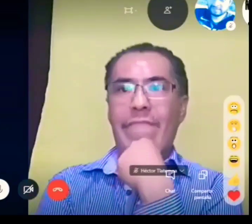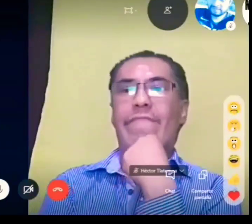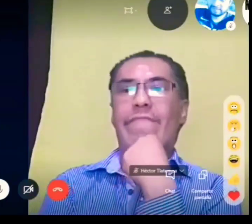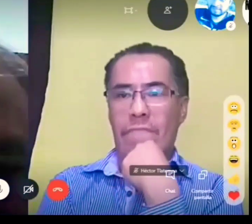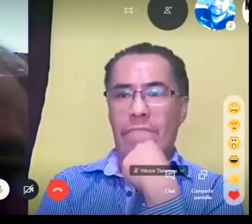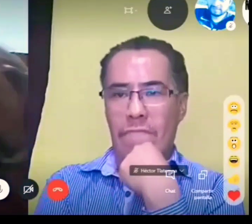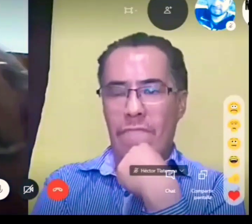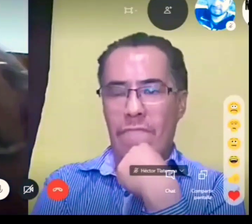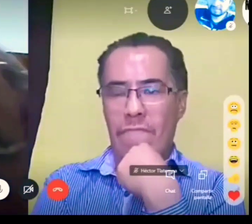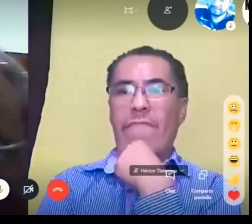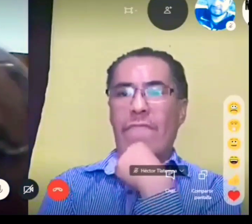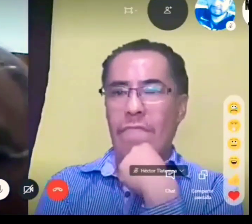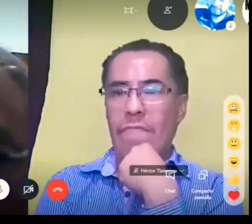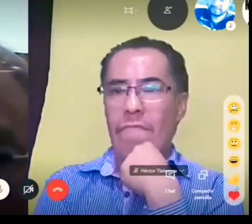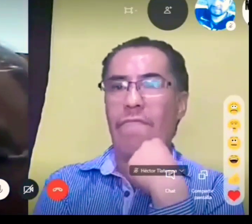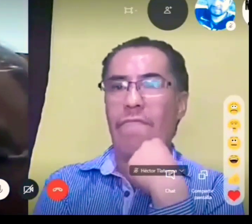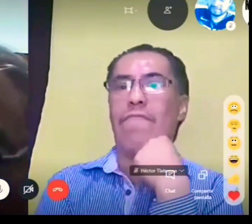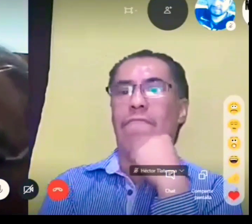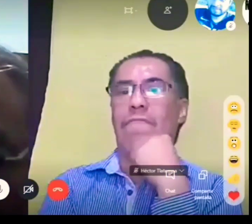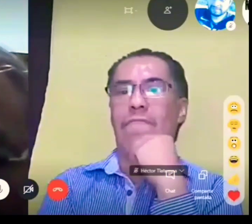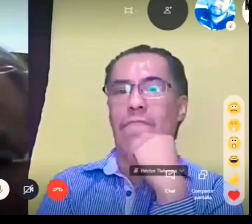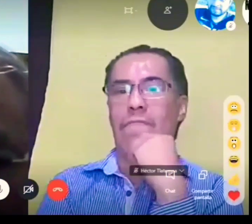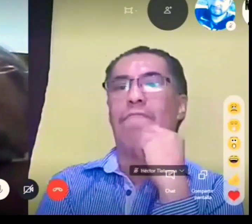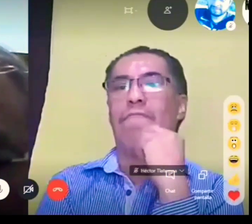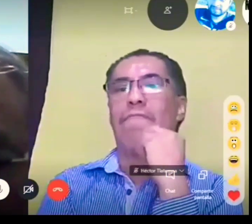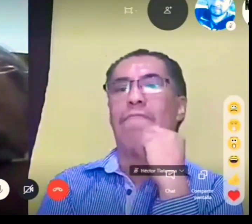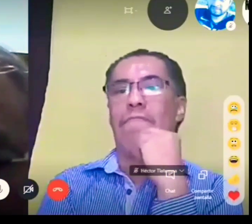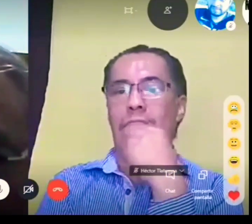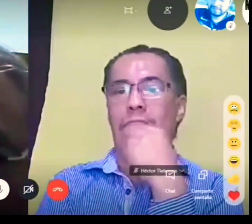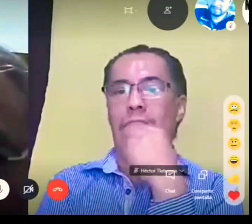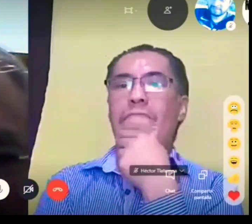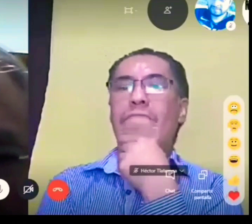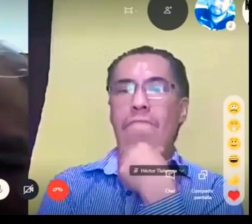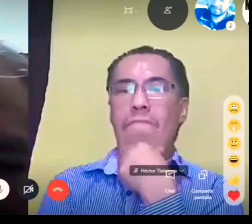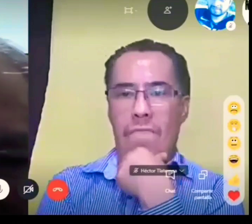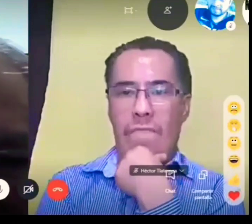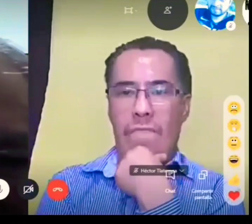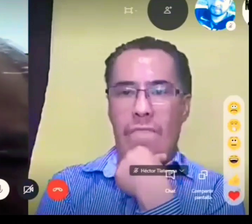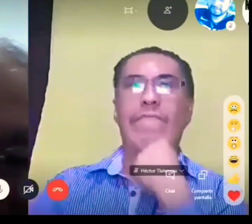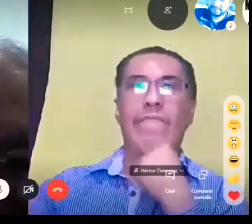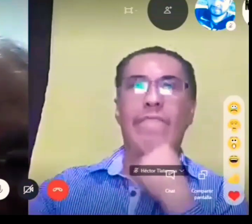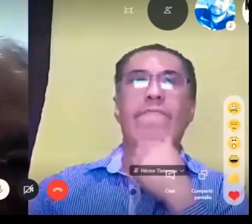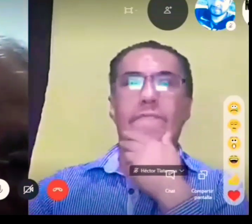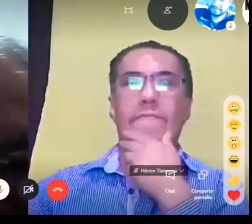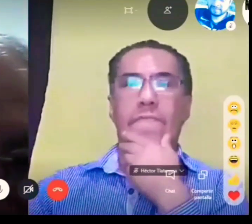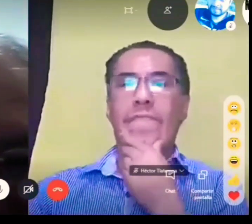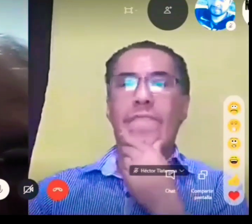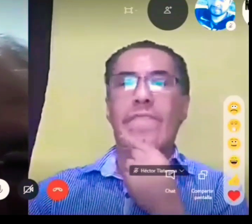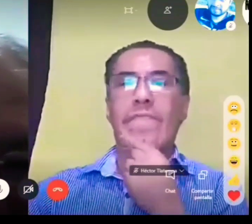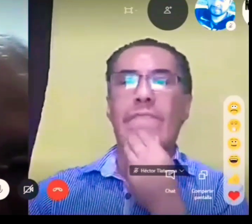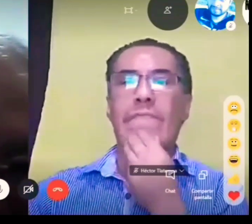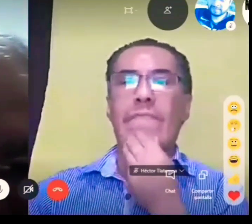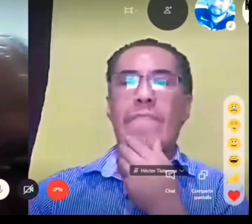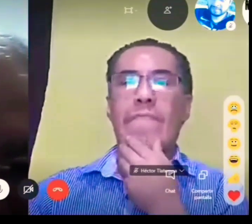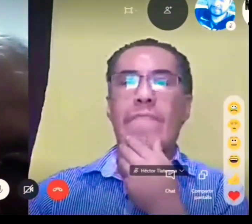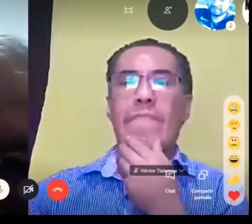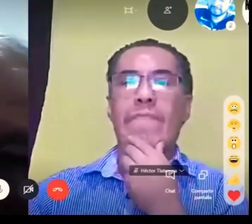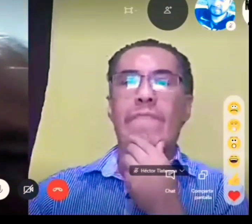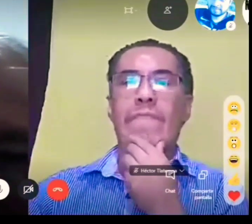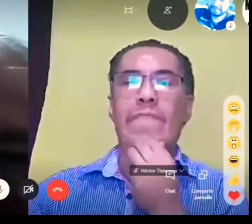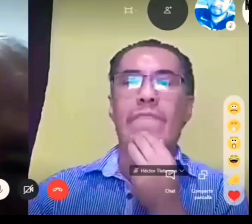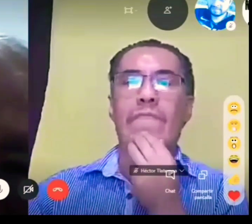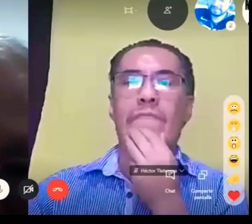momento le sirve mucho, mucho a la economía mexicana, y por supuesto que también a ellos indirectamente, ¿no? La gente,